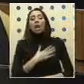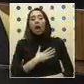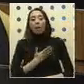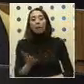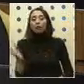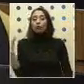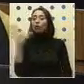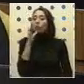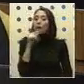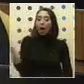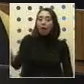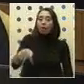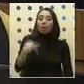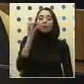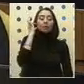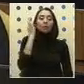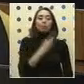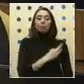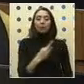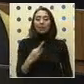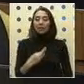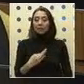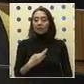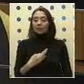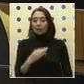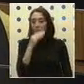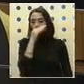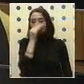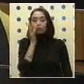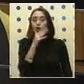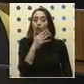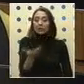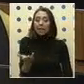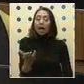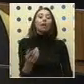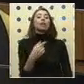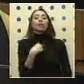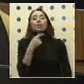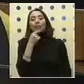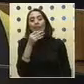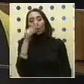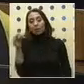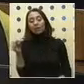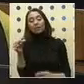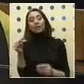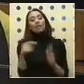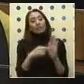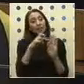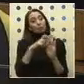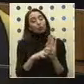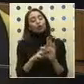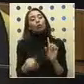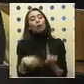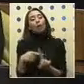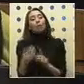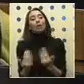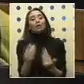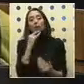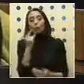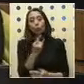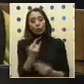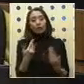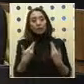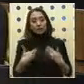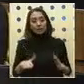no esté, porque además de este proyecto quería plantearle la necesidad urgente que nosotros hemos